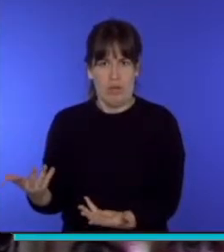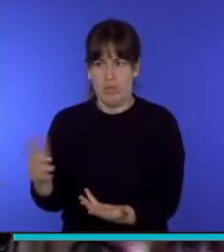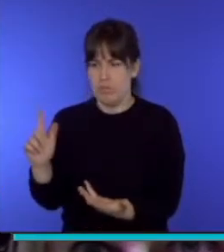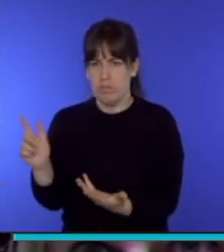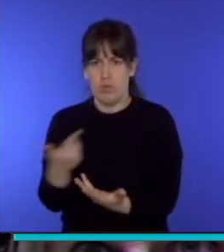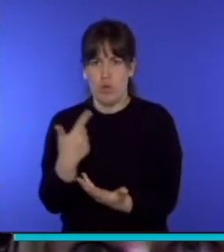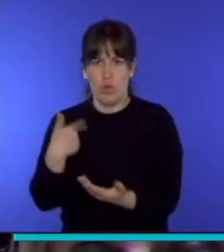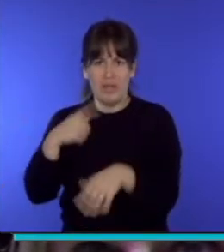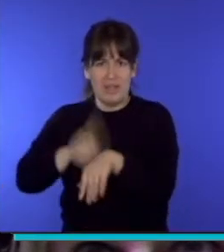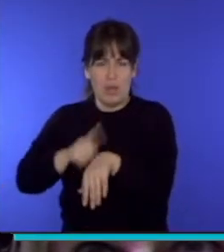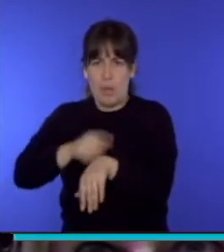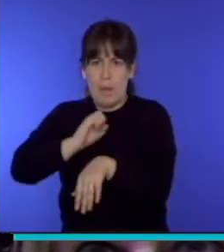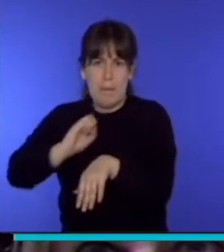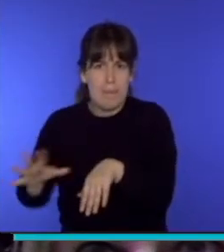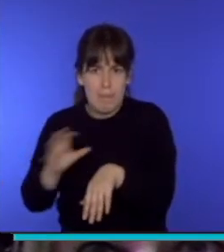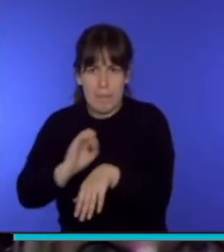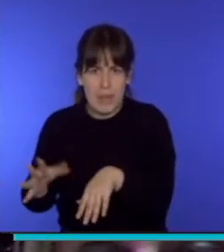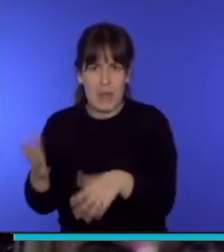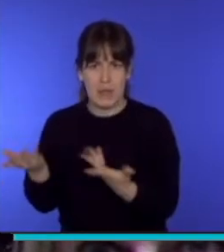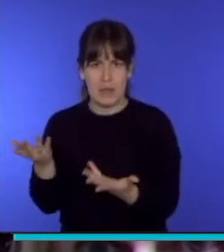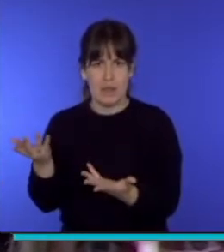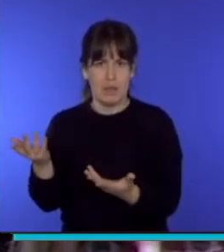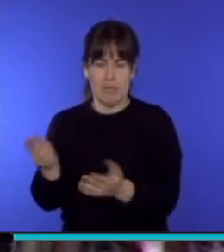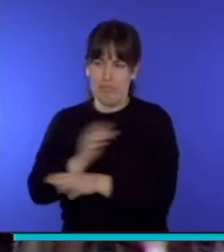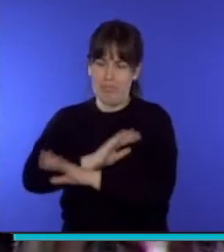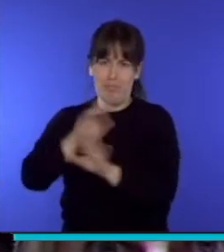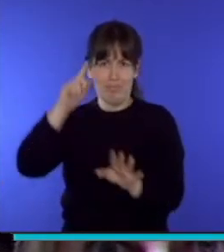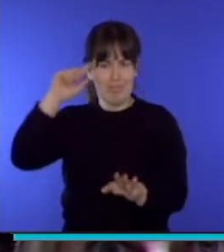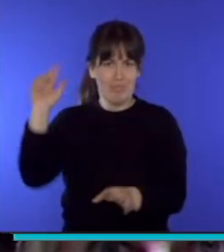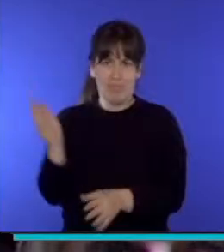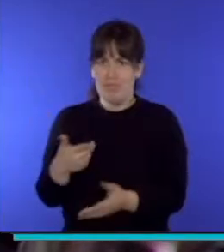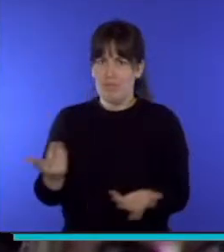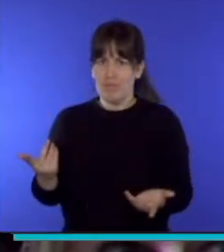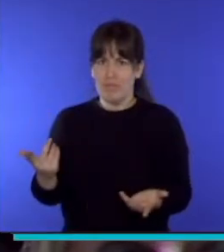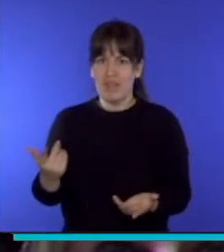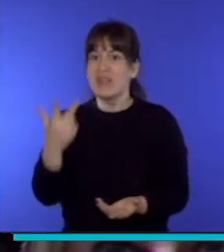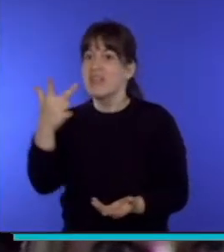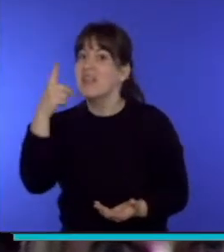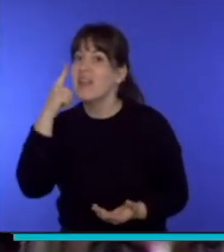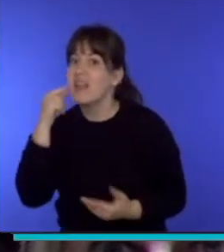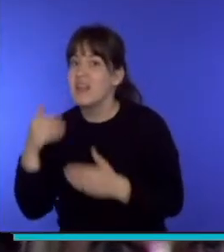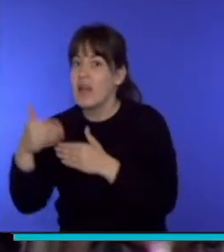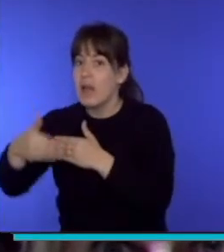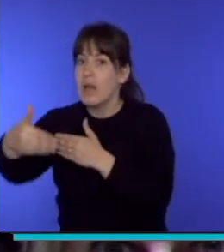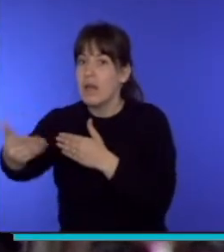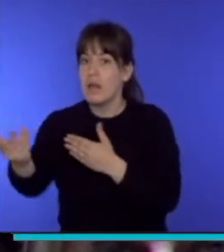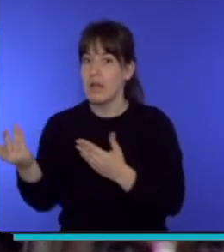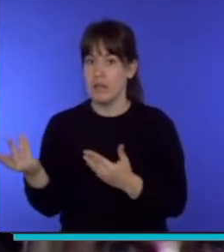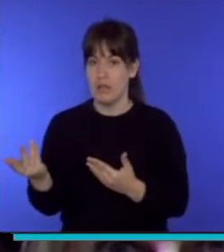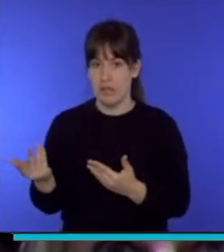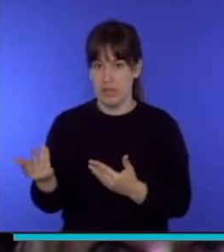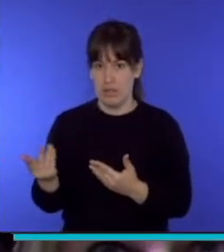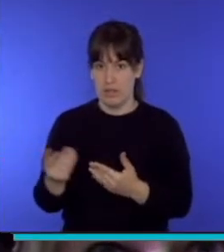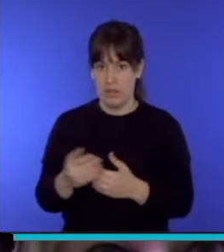Una pérdida de tiempo y un dispendio temporal alucinante. 3 días hábiles.